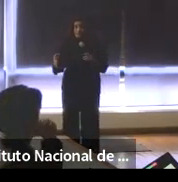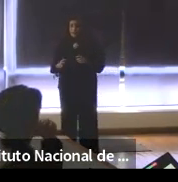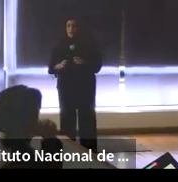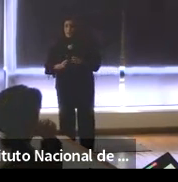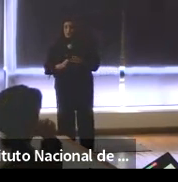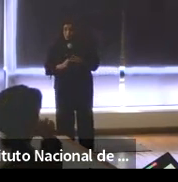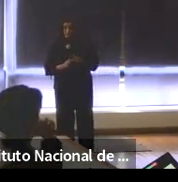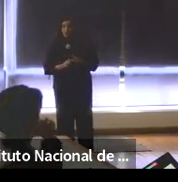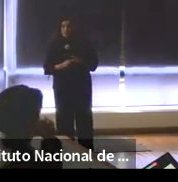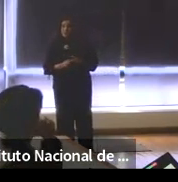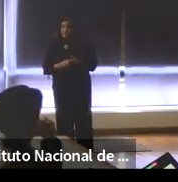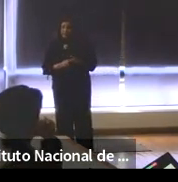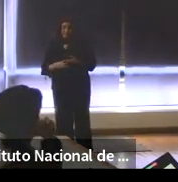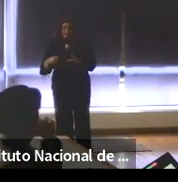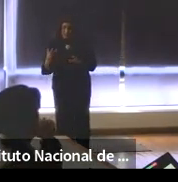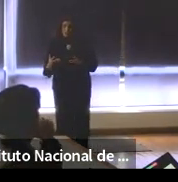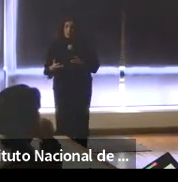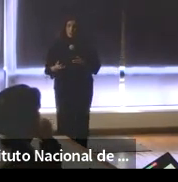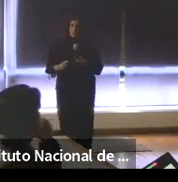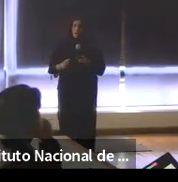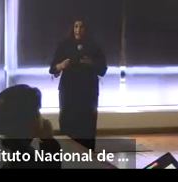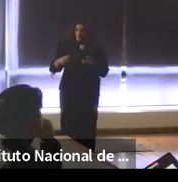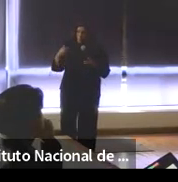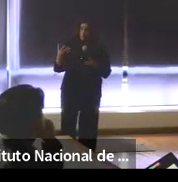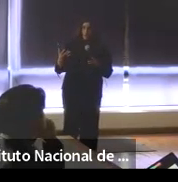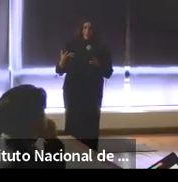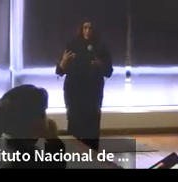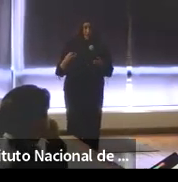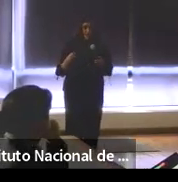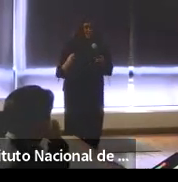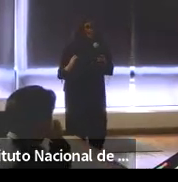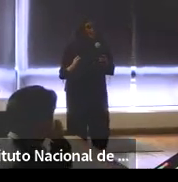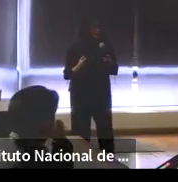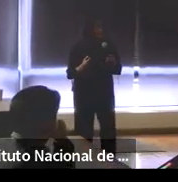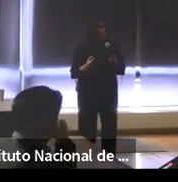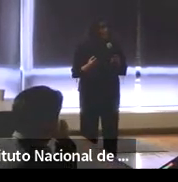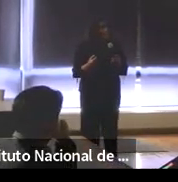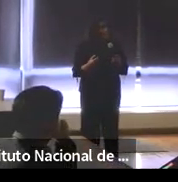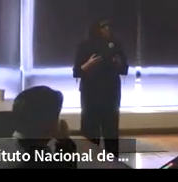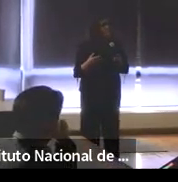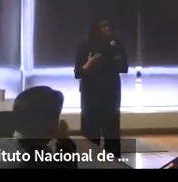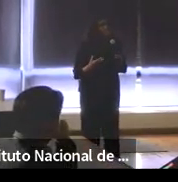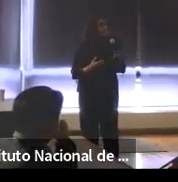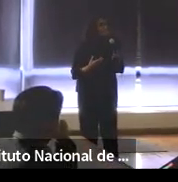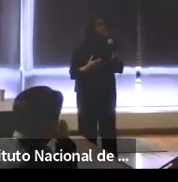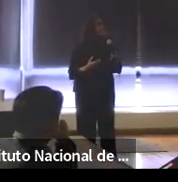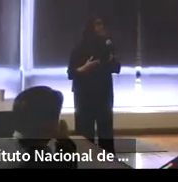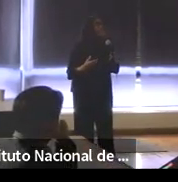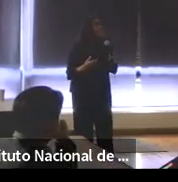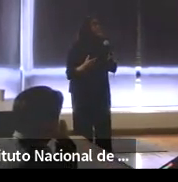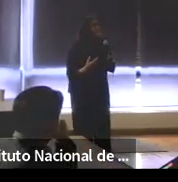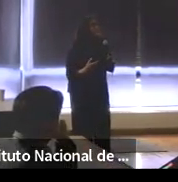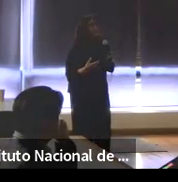organización pero sí les puedo decir que en el sector salud hay muchas mucha parte de